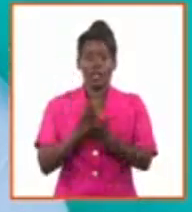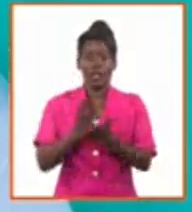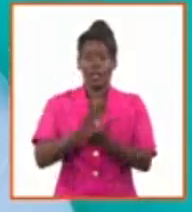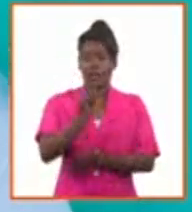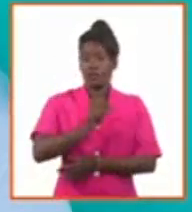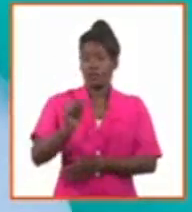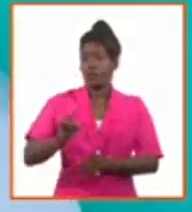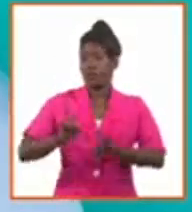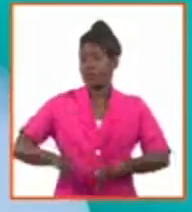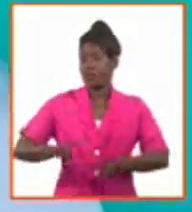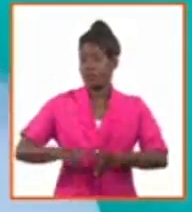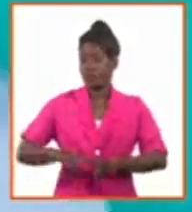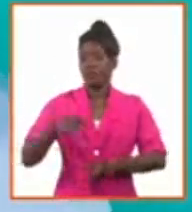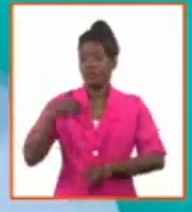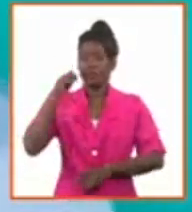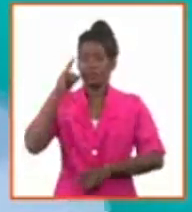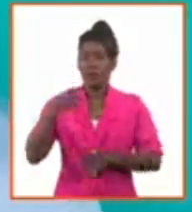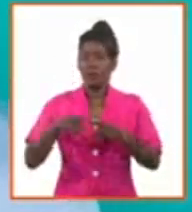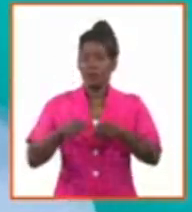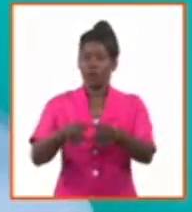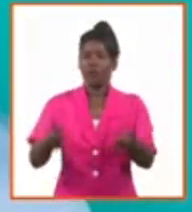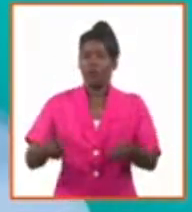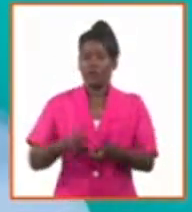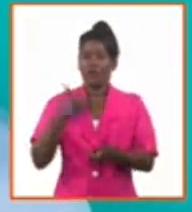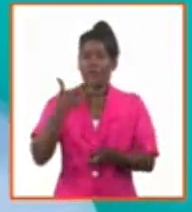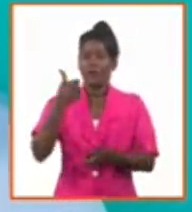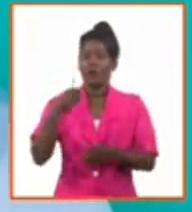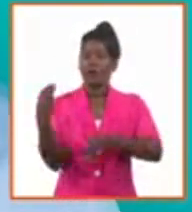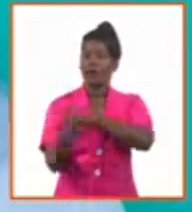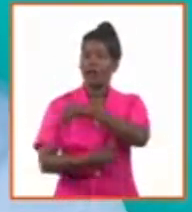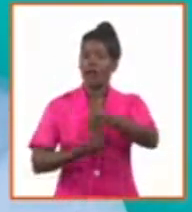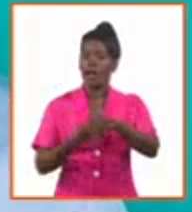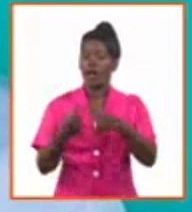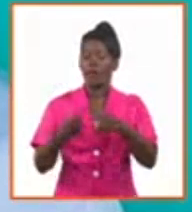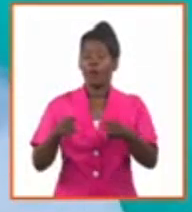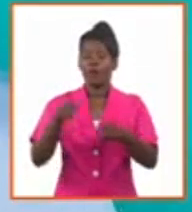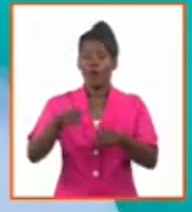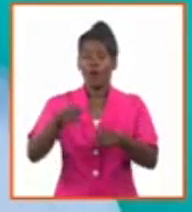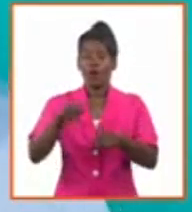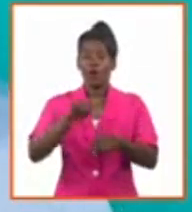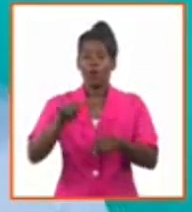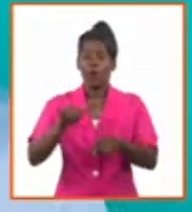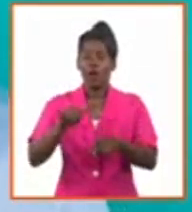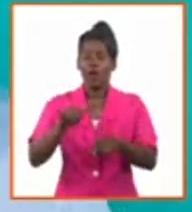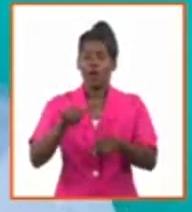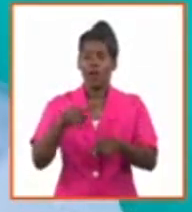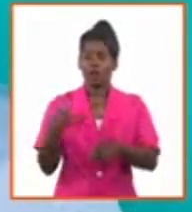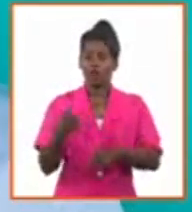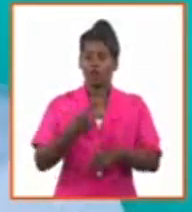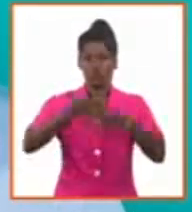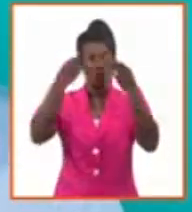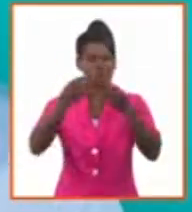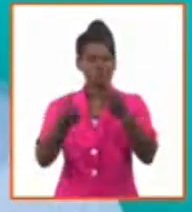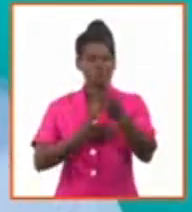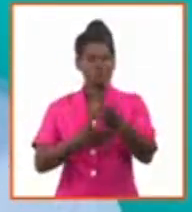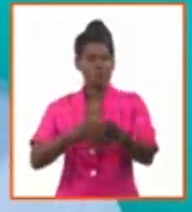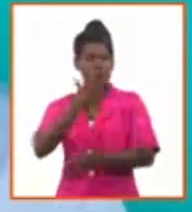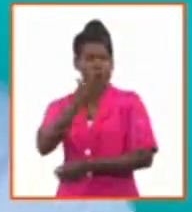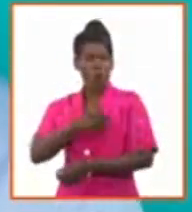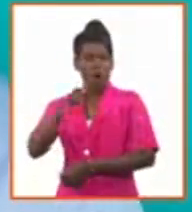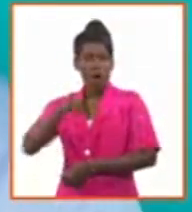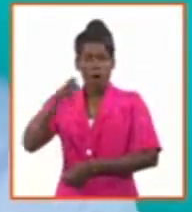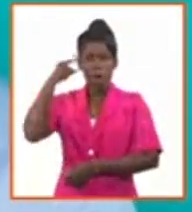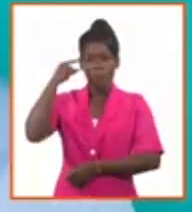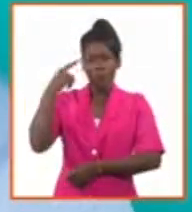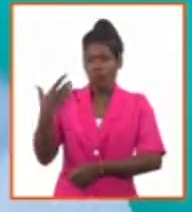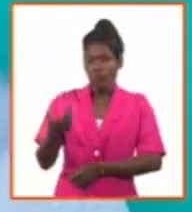como jóvenes universitarios tenemos, y un congreso que se parezca mucho más a los jóvenes universitarios de nuestros tiempos, que se parezca mucho más a los jóvenes y